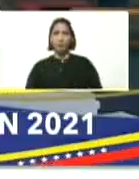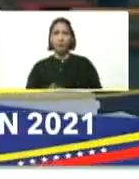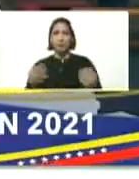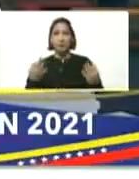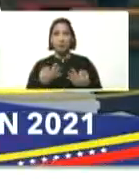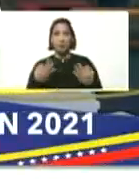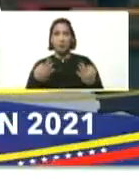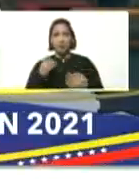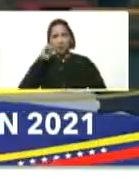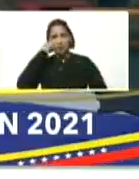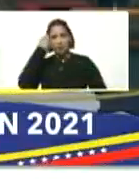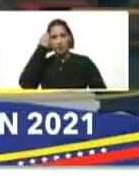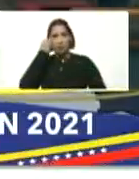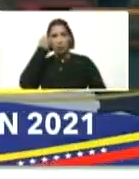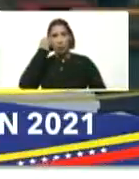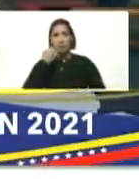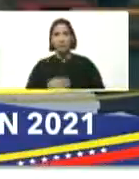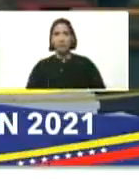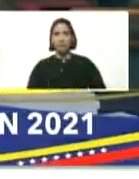reflexiones